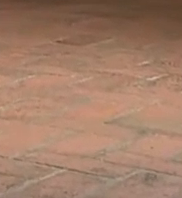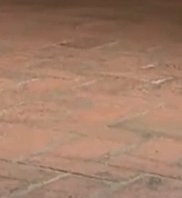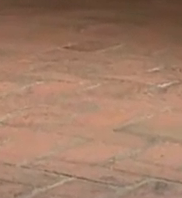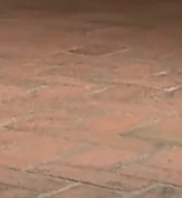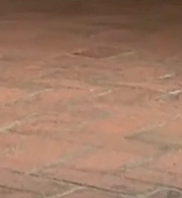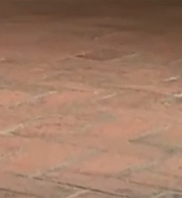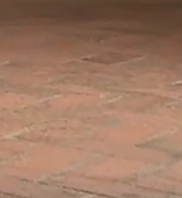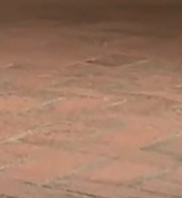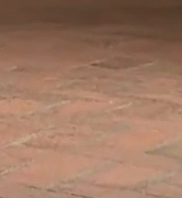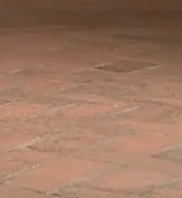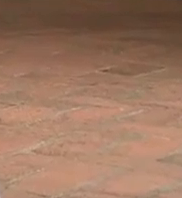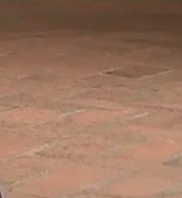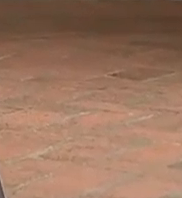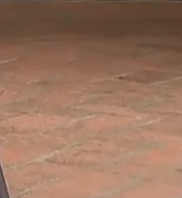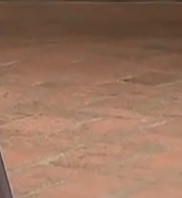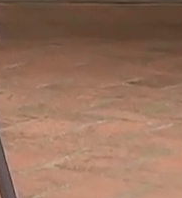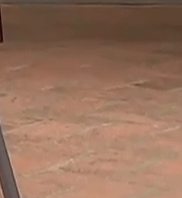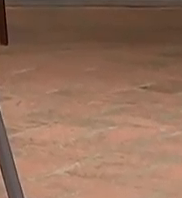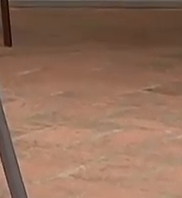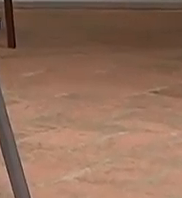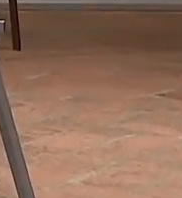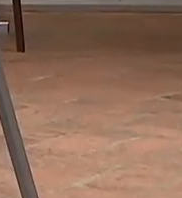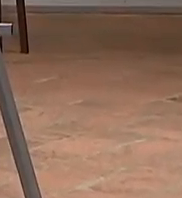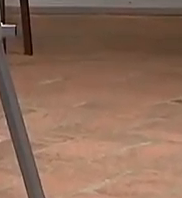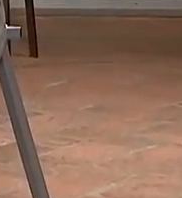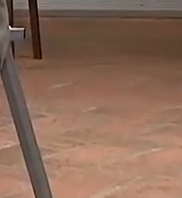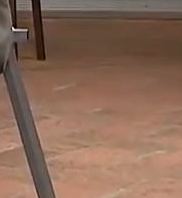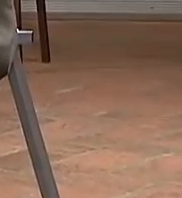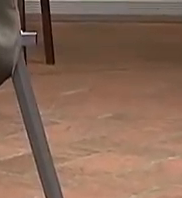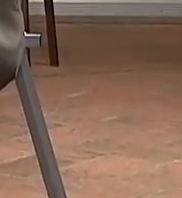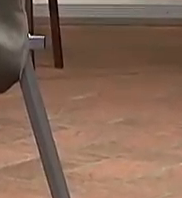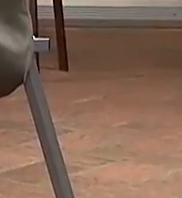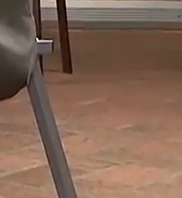Estábamos, amigas y amigos, escuchando cómo